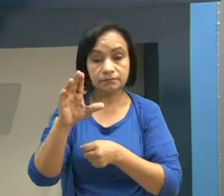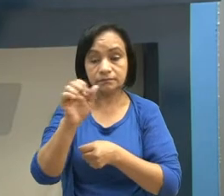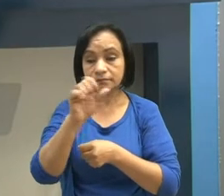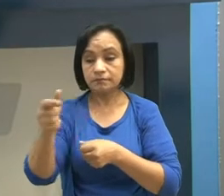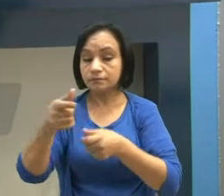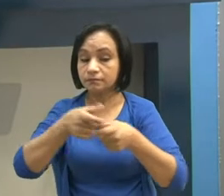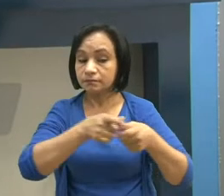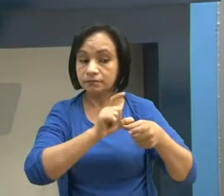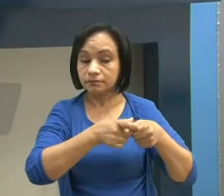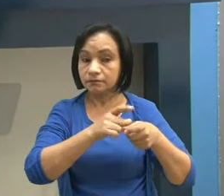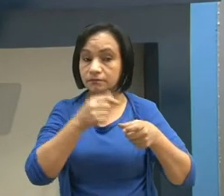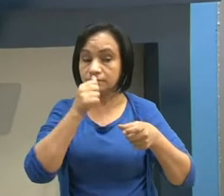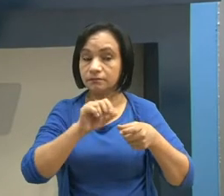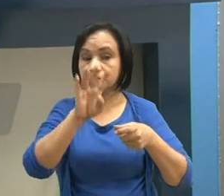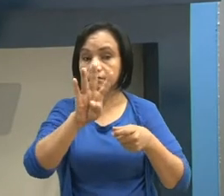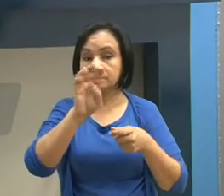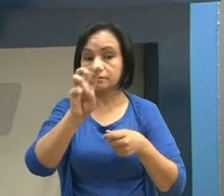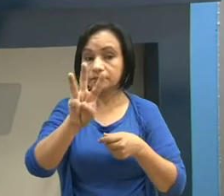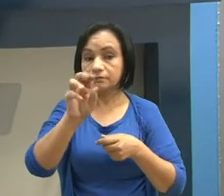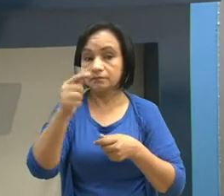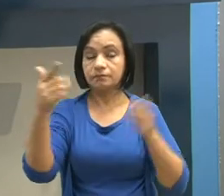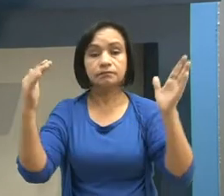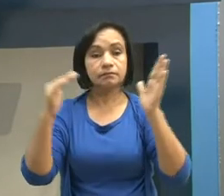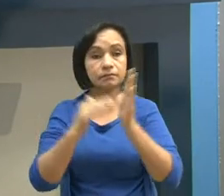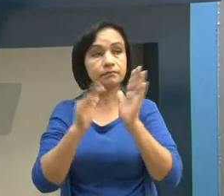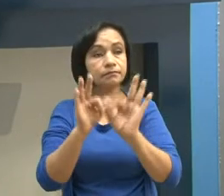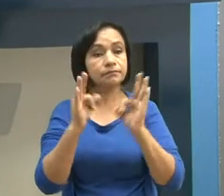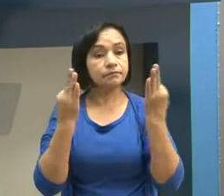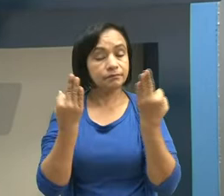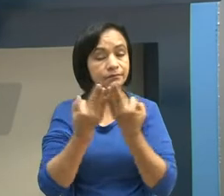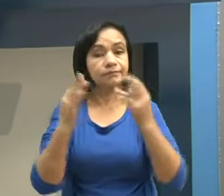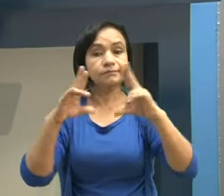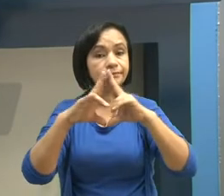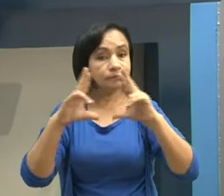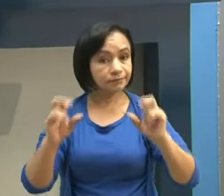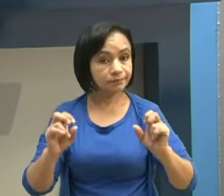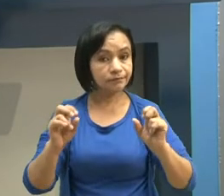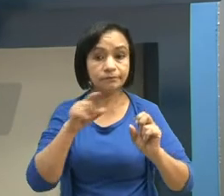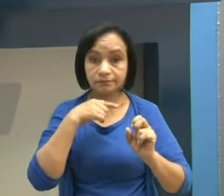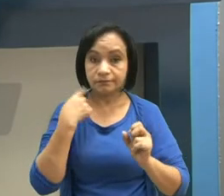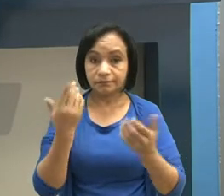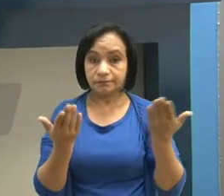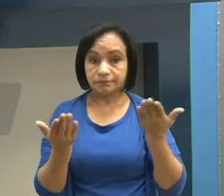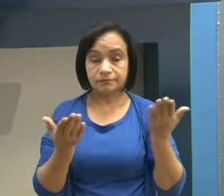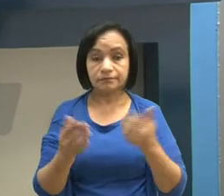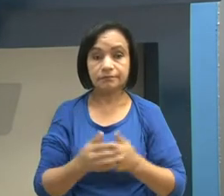residuales, que atiende a unas 437 mil familias a nivel nacional, ¿verdad? Y en